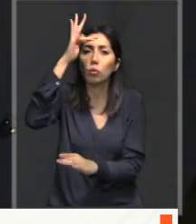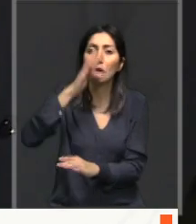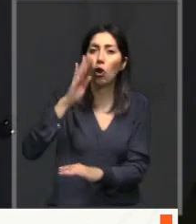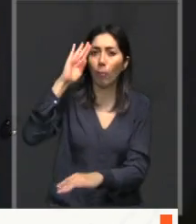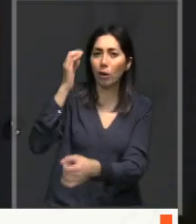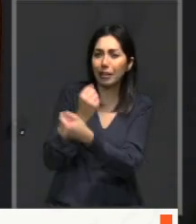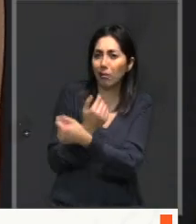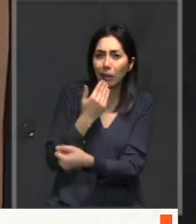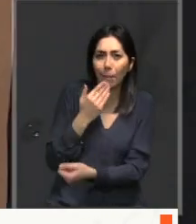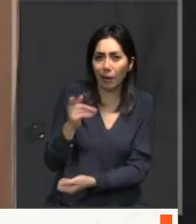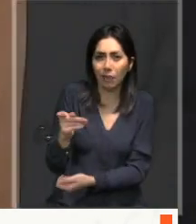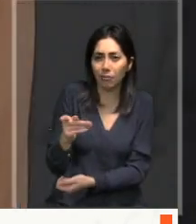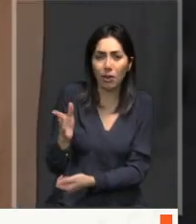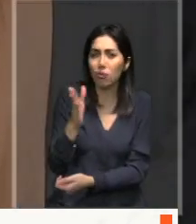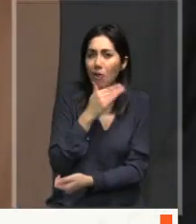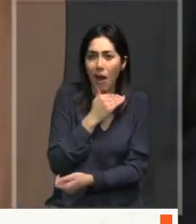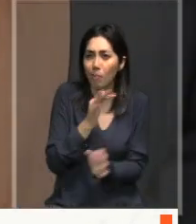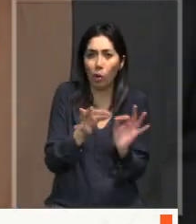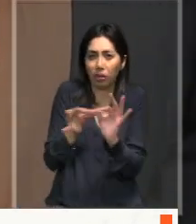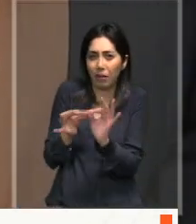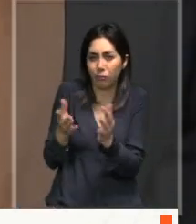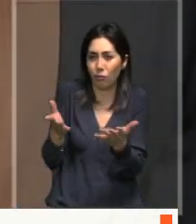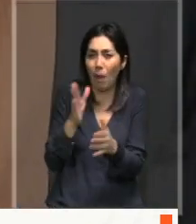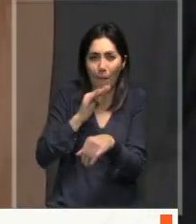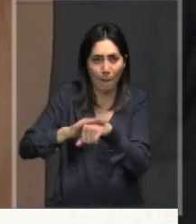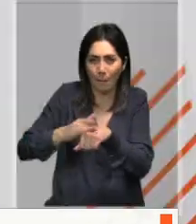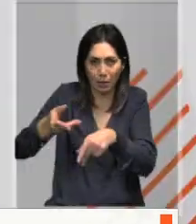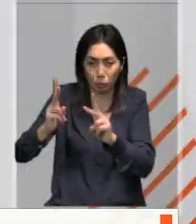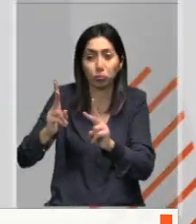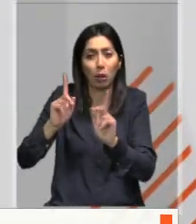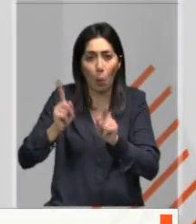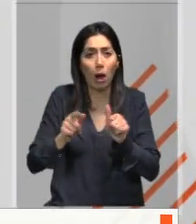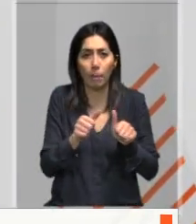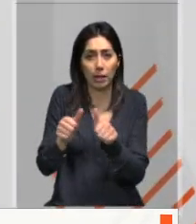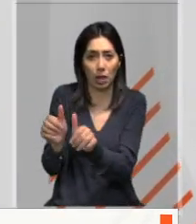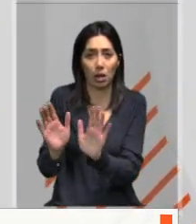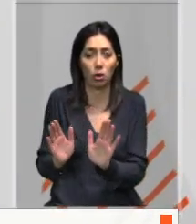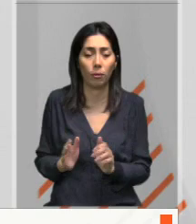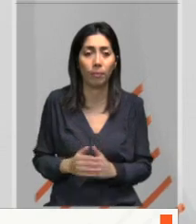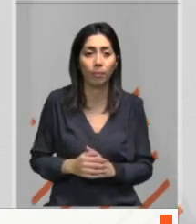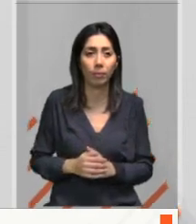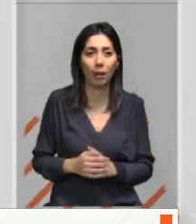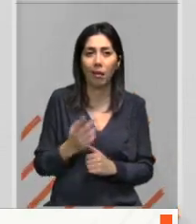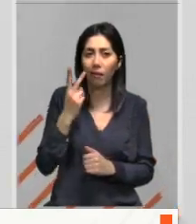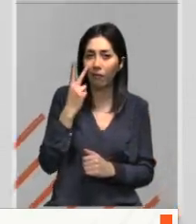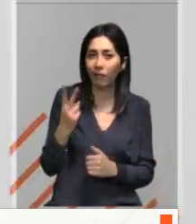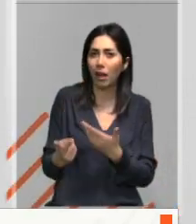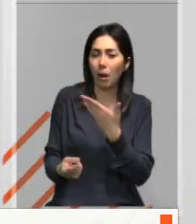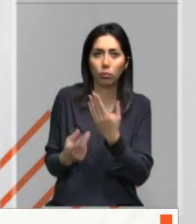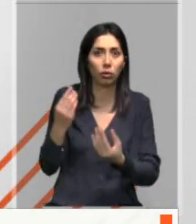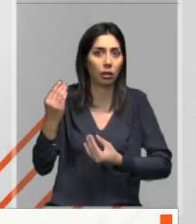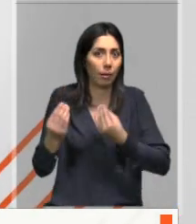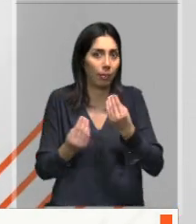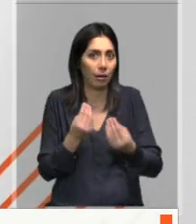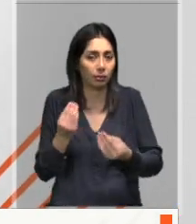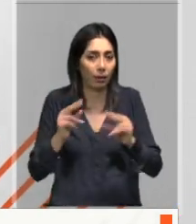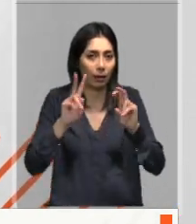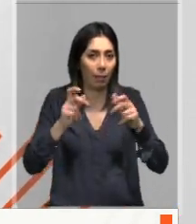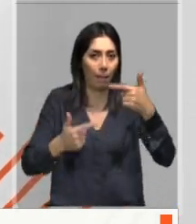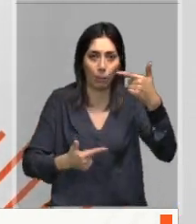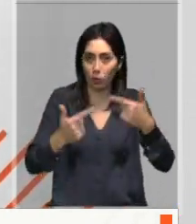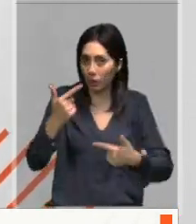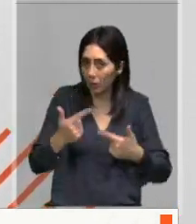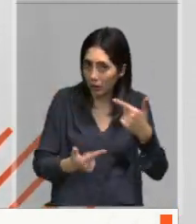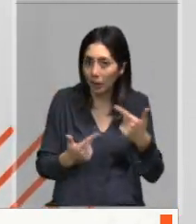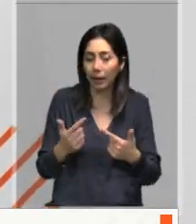No hay ninguna justificación para hacerlo y como tales van a ser perseguidos. Ahora veamos los coletazos que provocó en el mundo político,